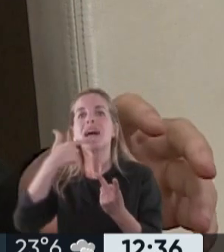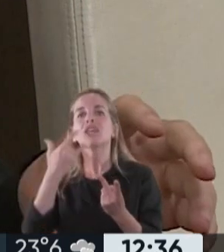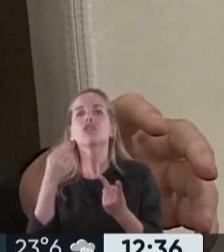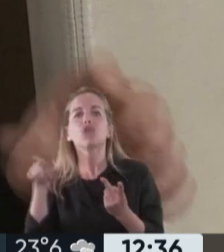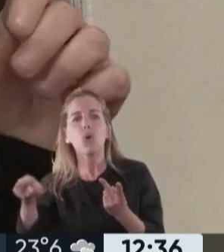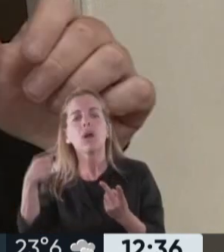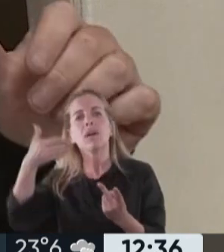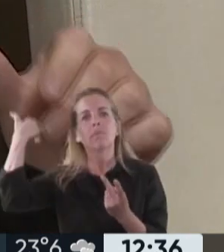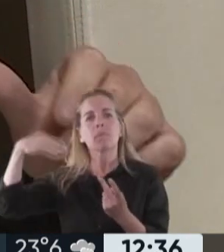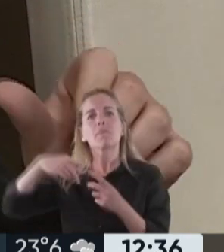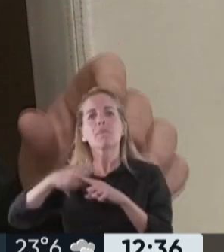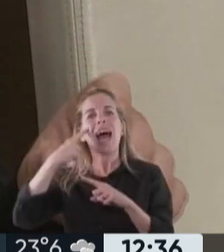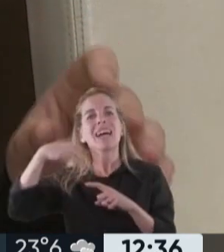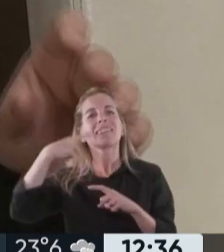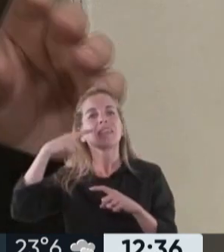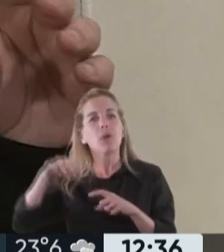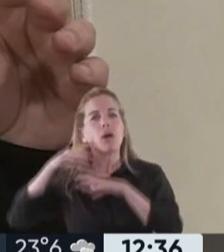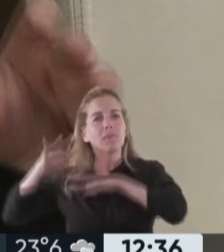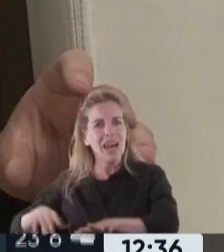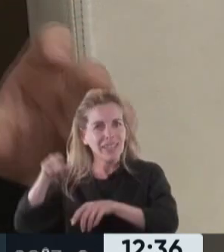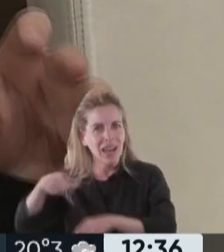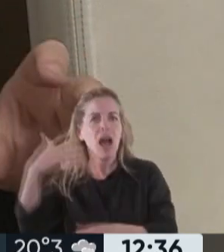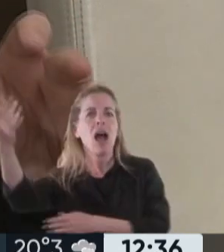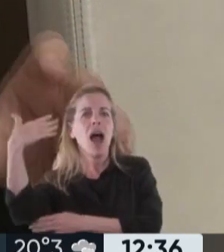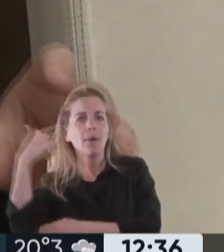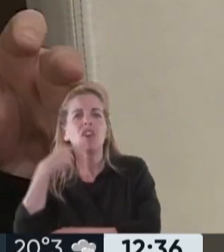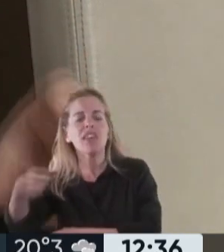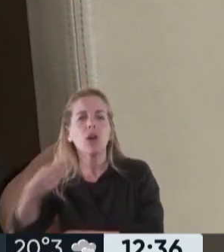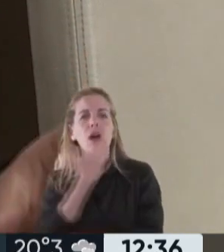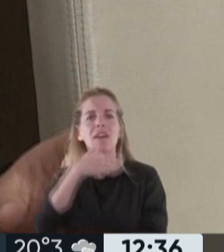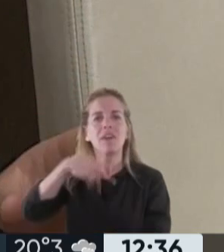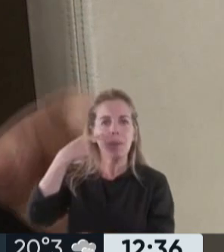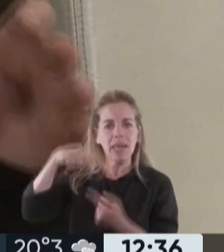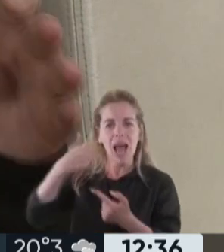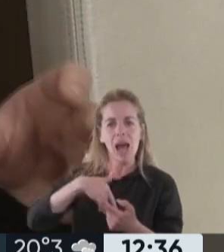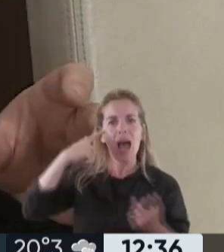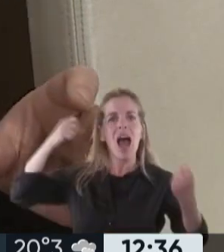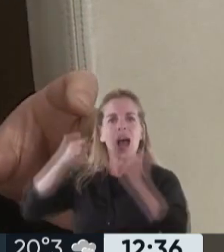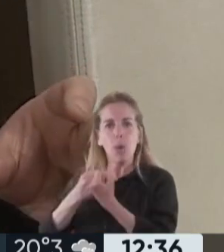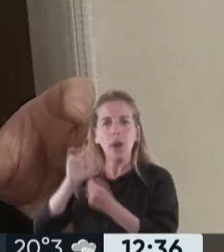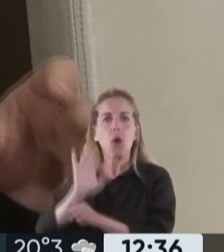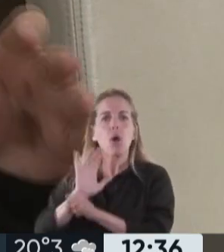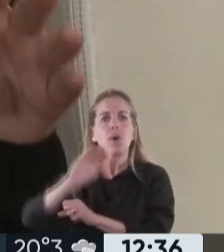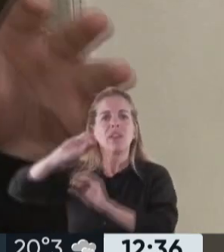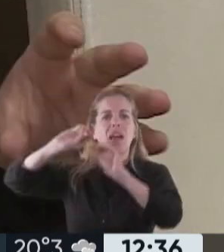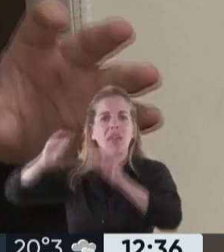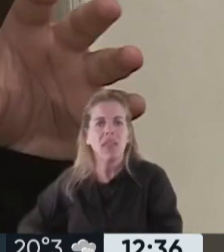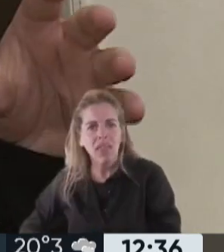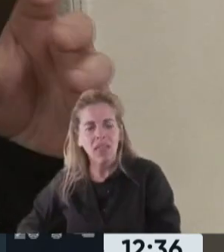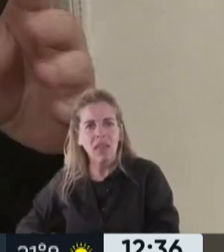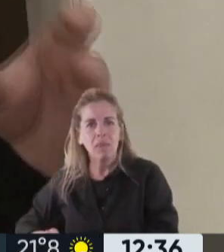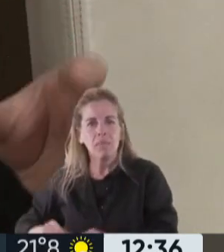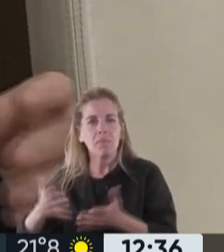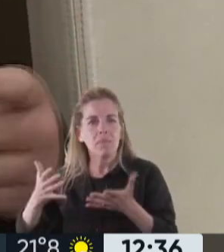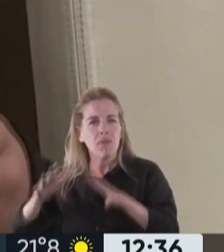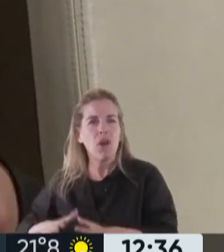Máximo Kirchner habló el lunes y dijo que el acuerdo con el Fondo Monetario Internacional está caído. La pregunta no